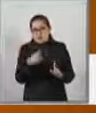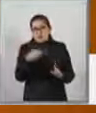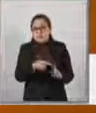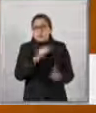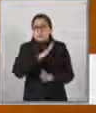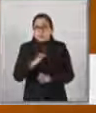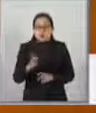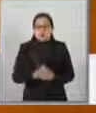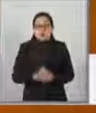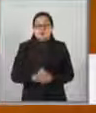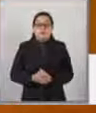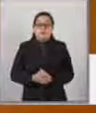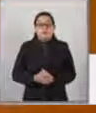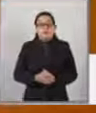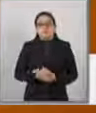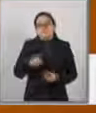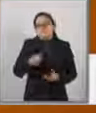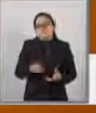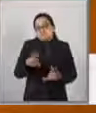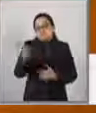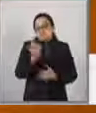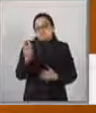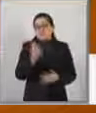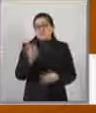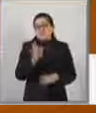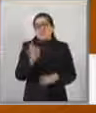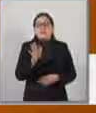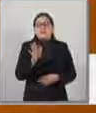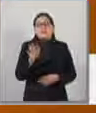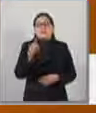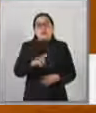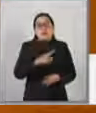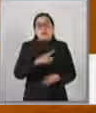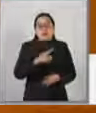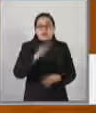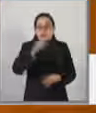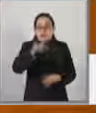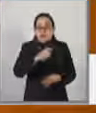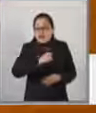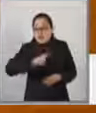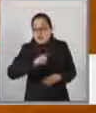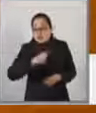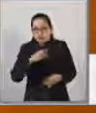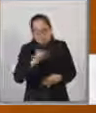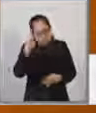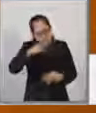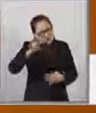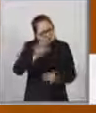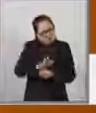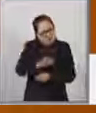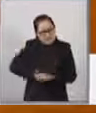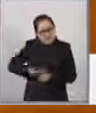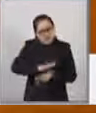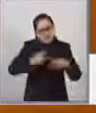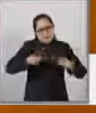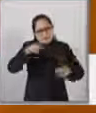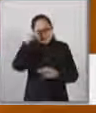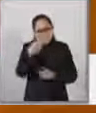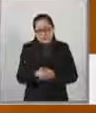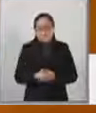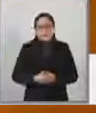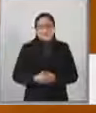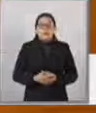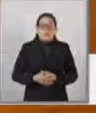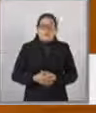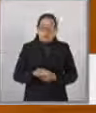pueda, a lo menos posible a un fiscal carnal y que sea un fiscal para la Nación. Yo creo que es bien importante y